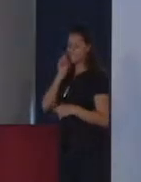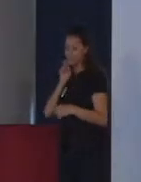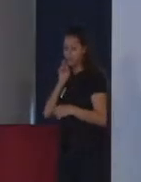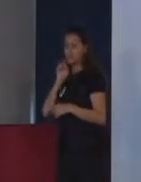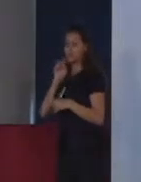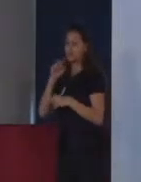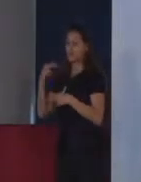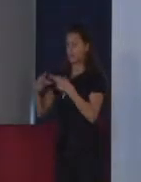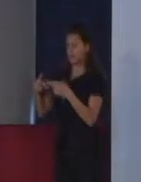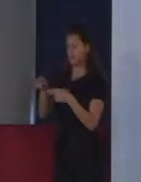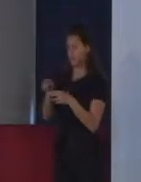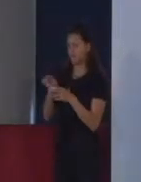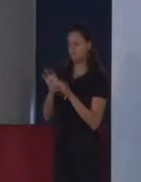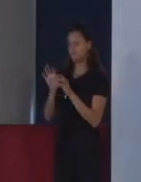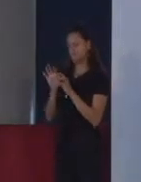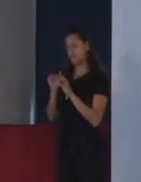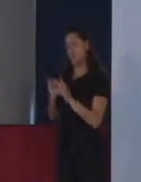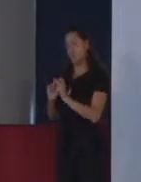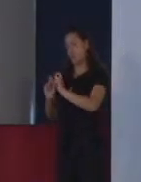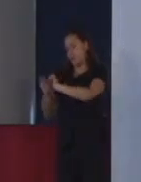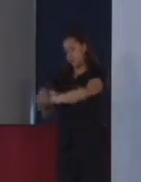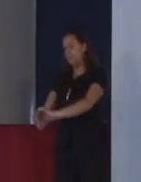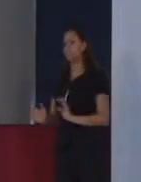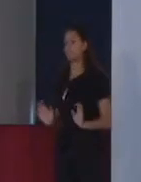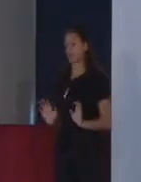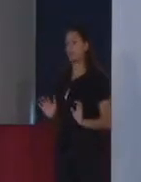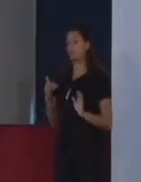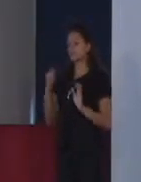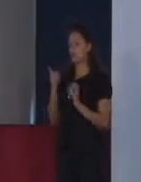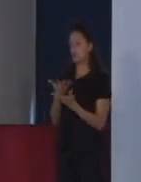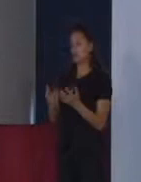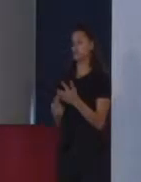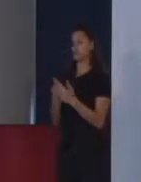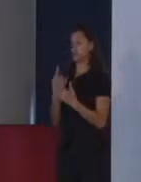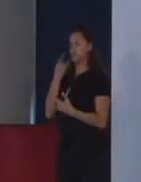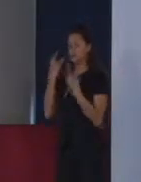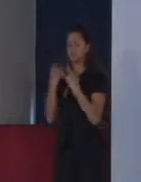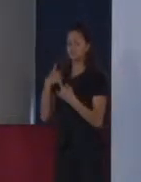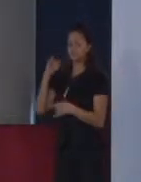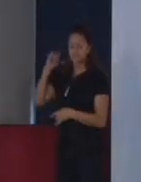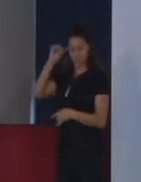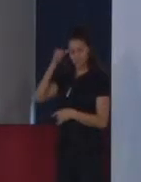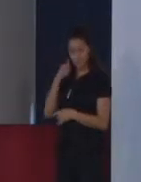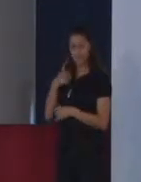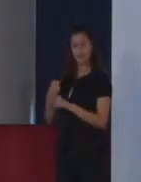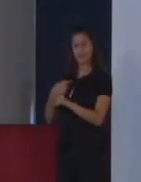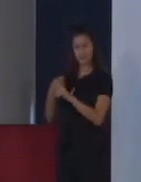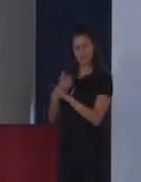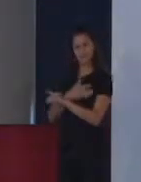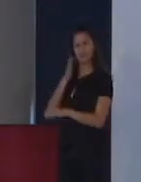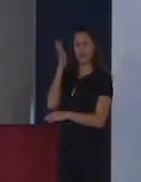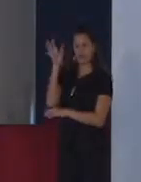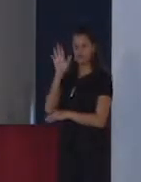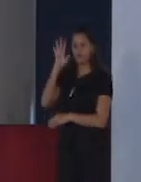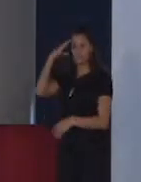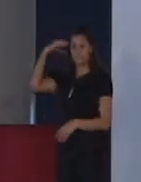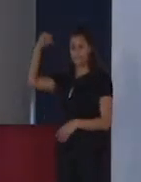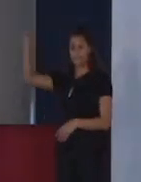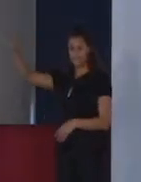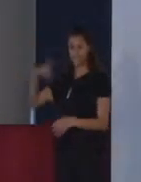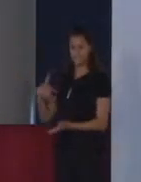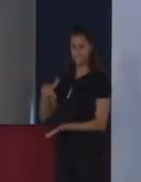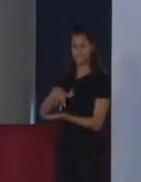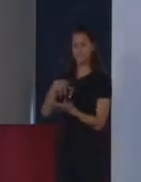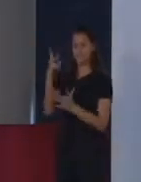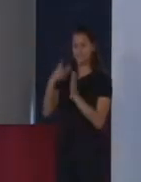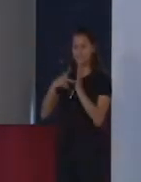ha cambiado. Y ha tenido cosas muy interesantes. Yo sí recuerdo, y yo estuve en una conferencia de la Manuela Beltrán en el